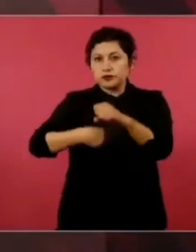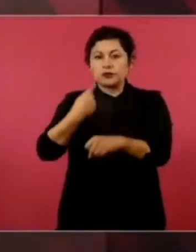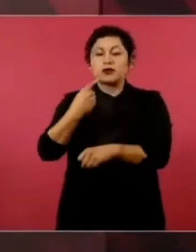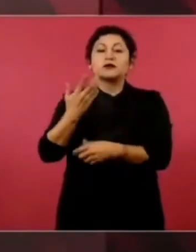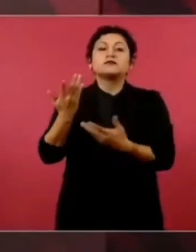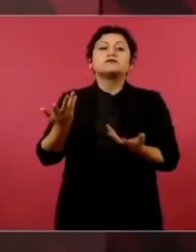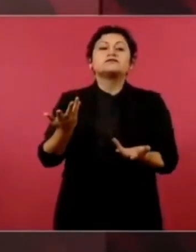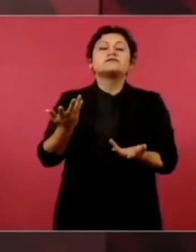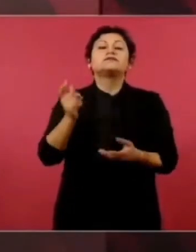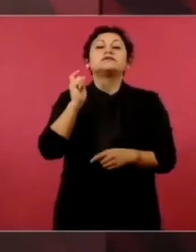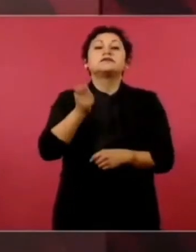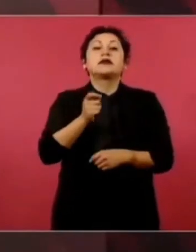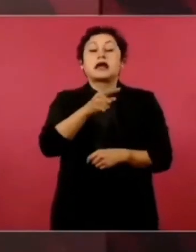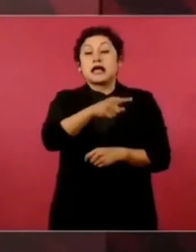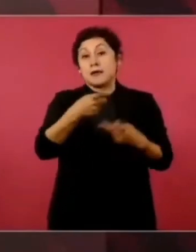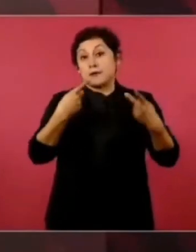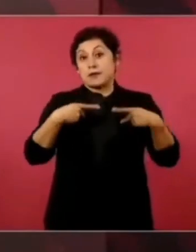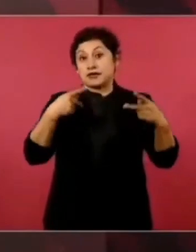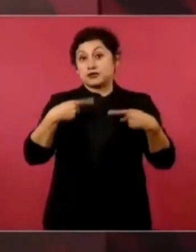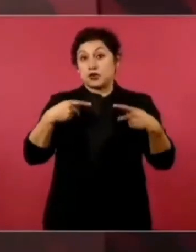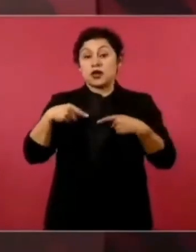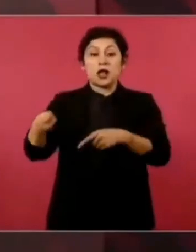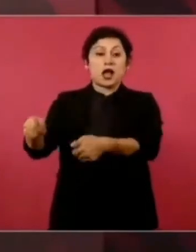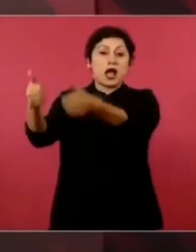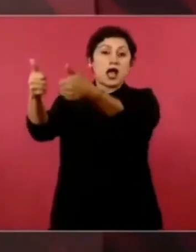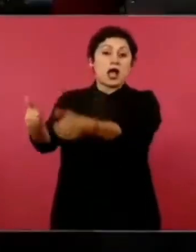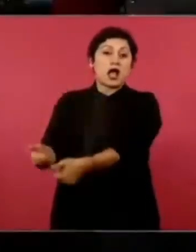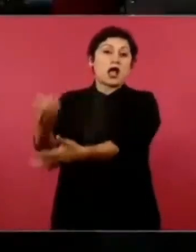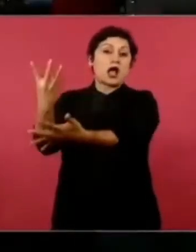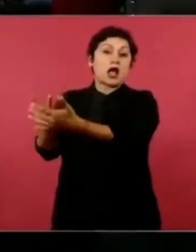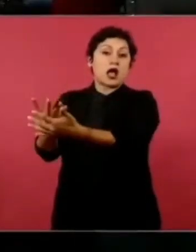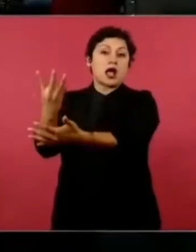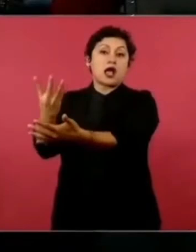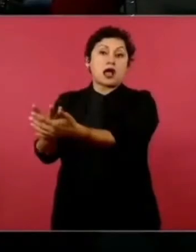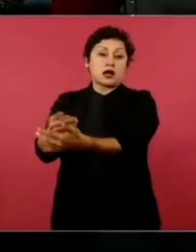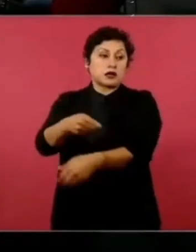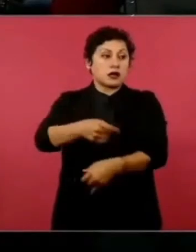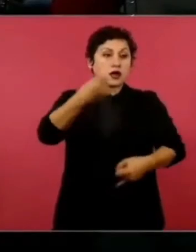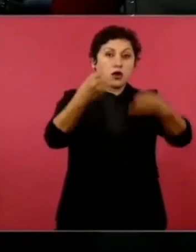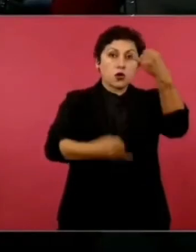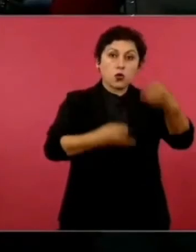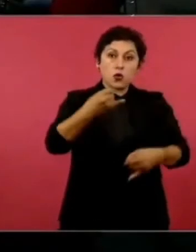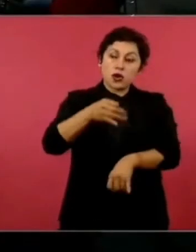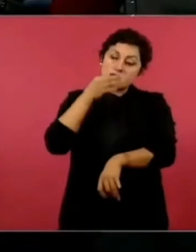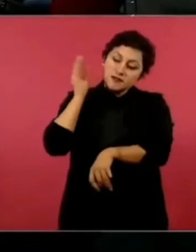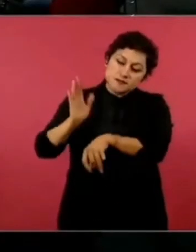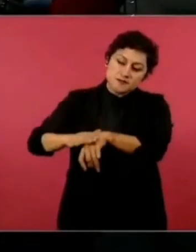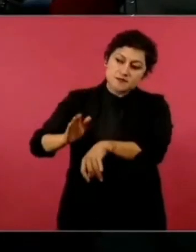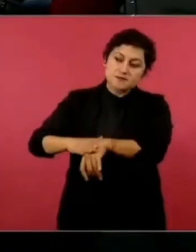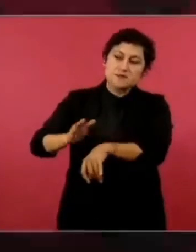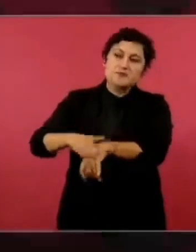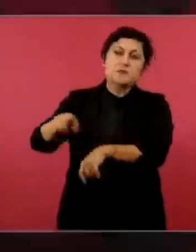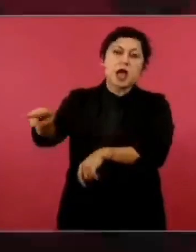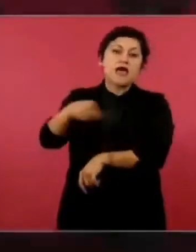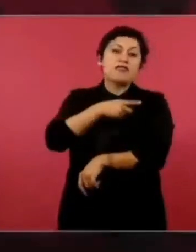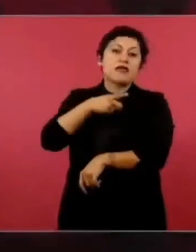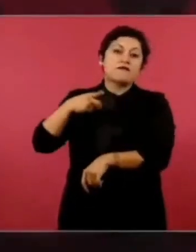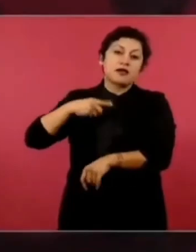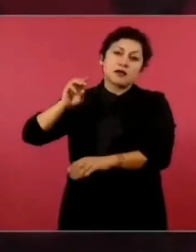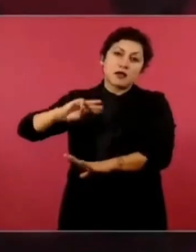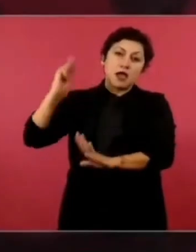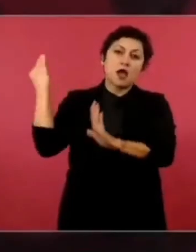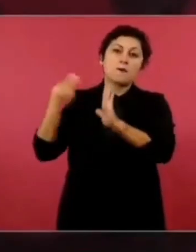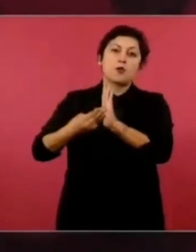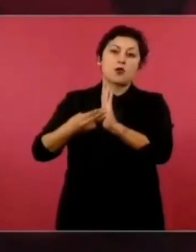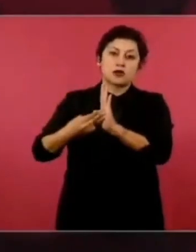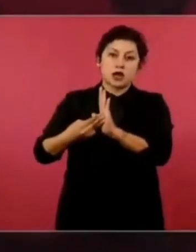el detenido, a las 2 horas ha aumentado la multa en tanto. Creo